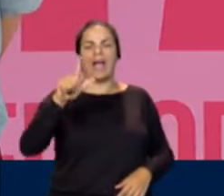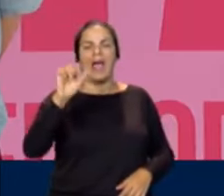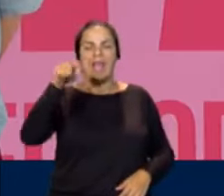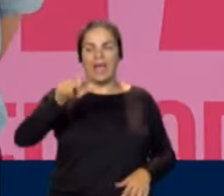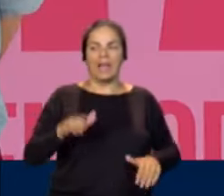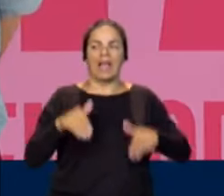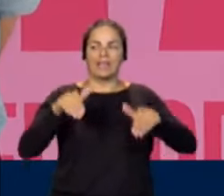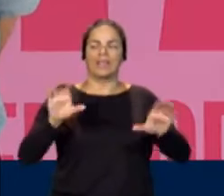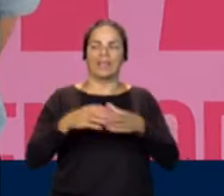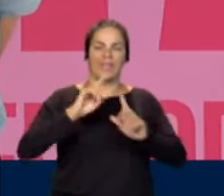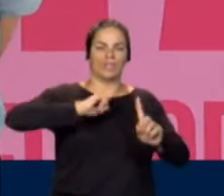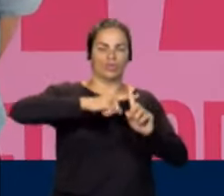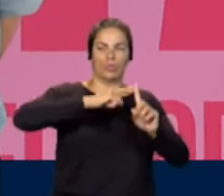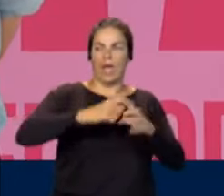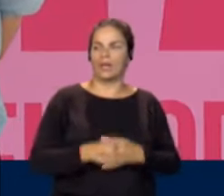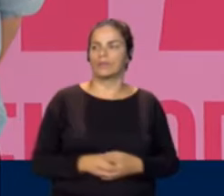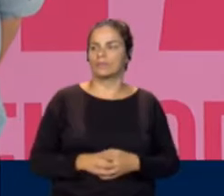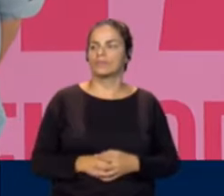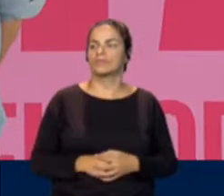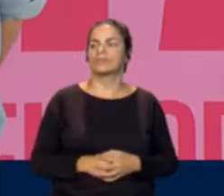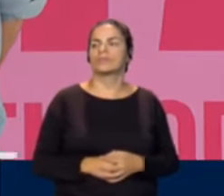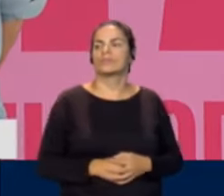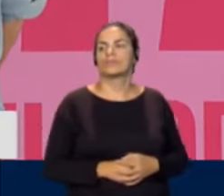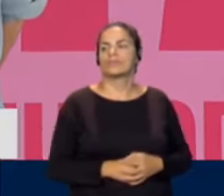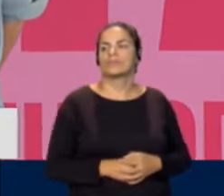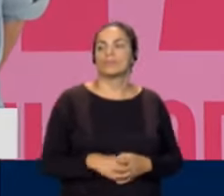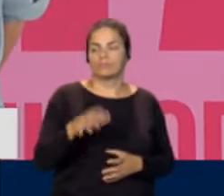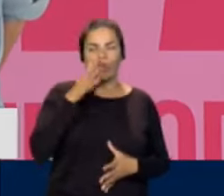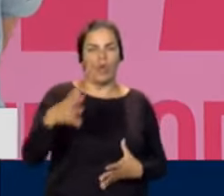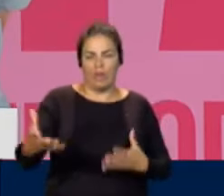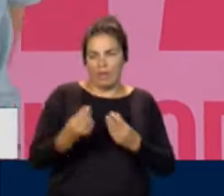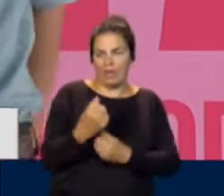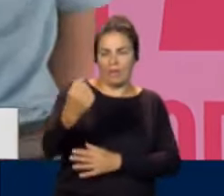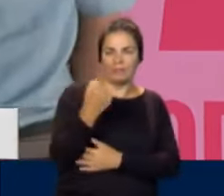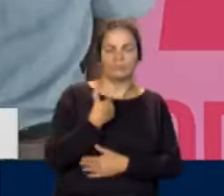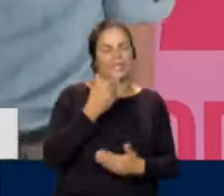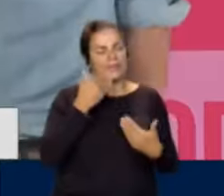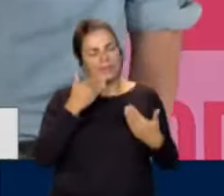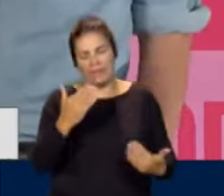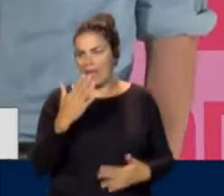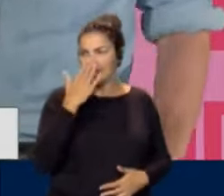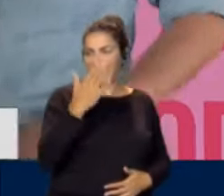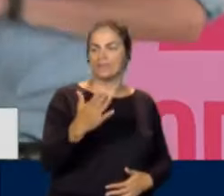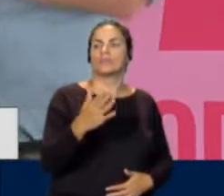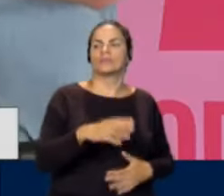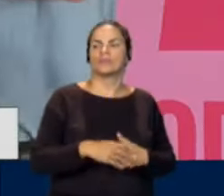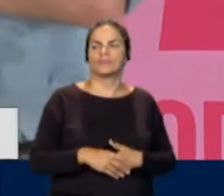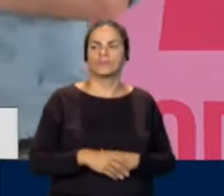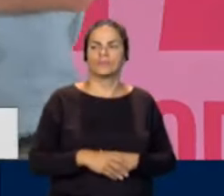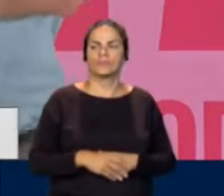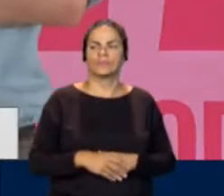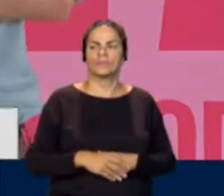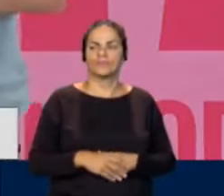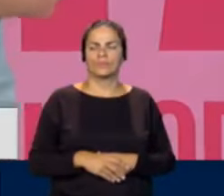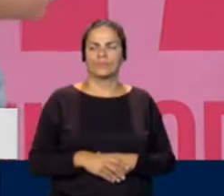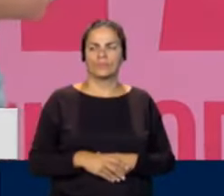y con todo el acompañamiento que hemos recibido Así que gracias de verdad así lo sentimos en su mal